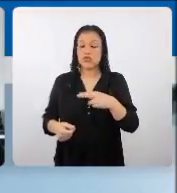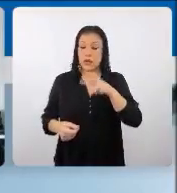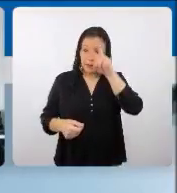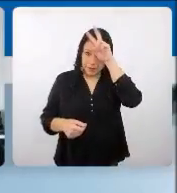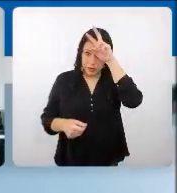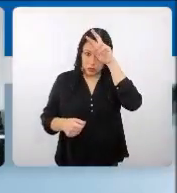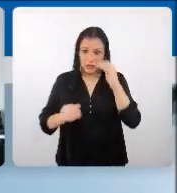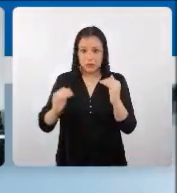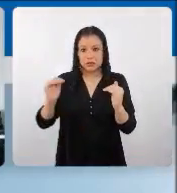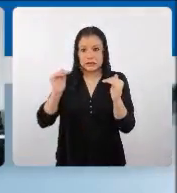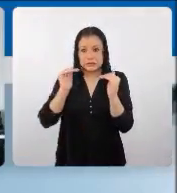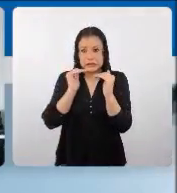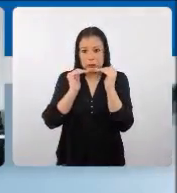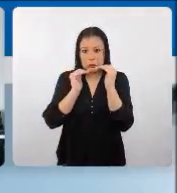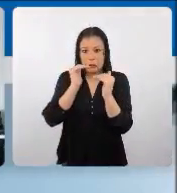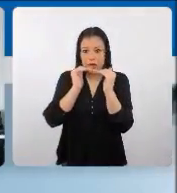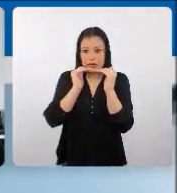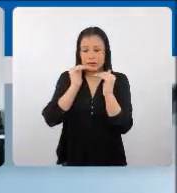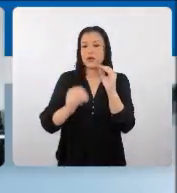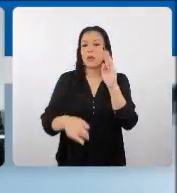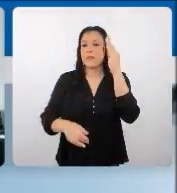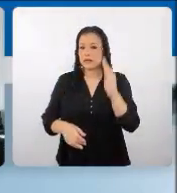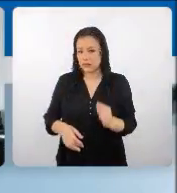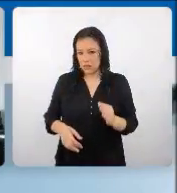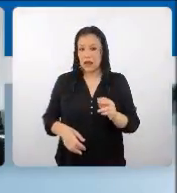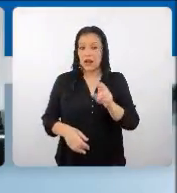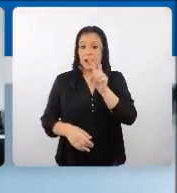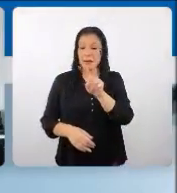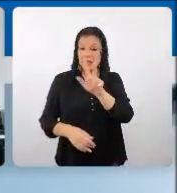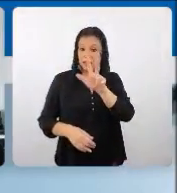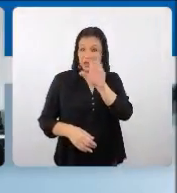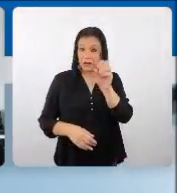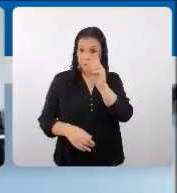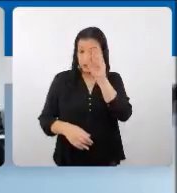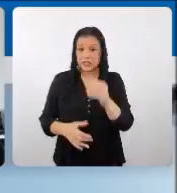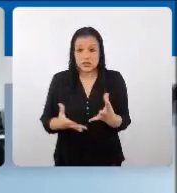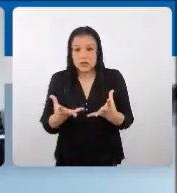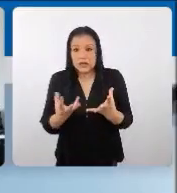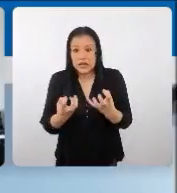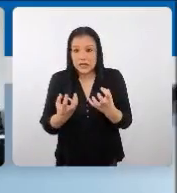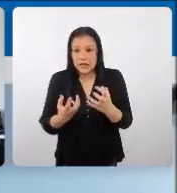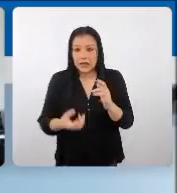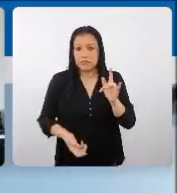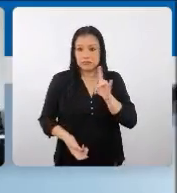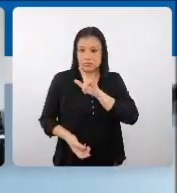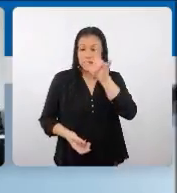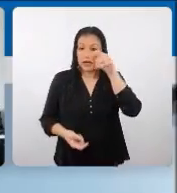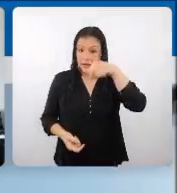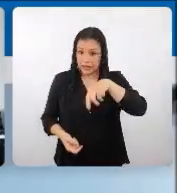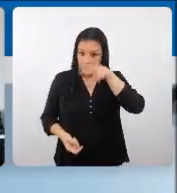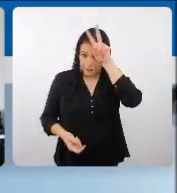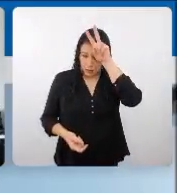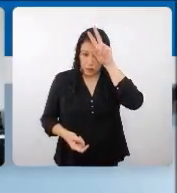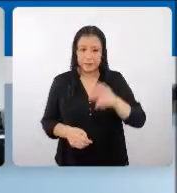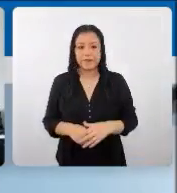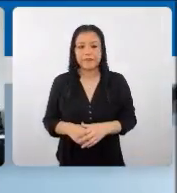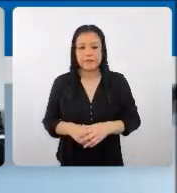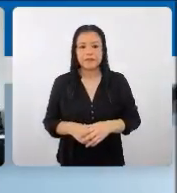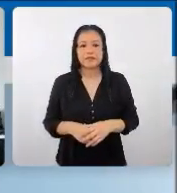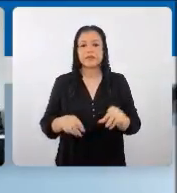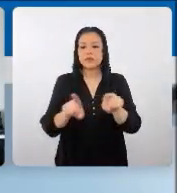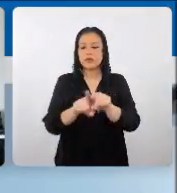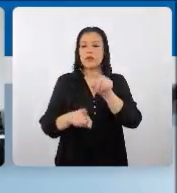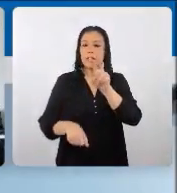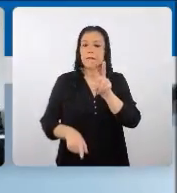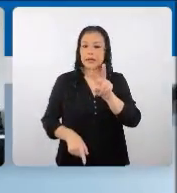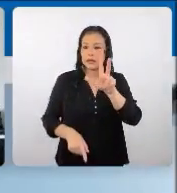con Brasil. El 23% tiene intención o tenía intención de venir a Perú, al igual que